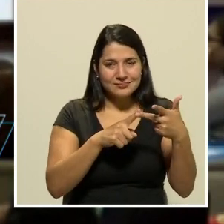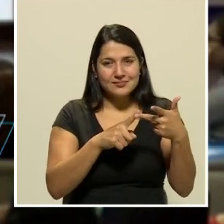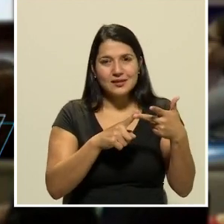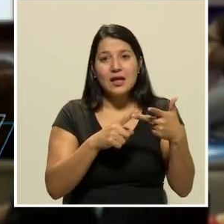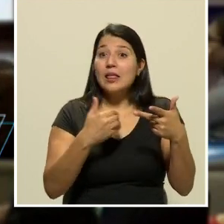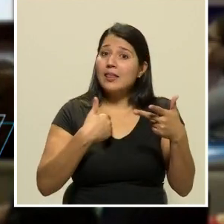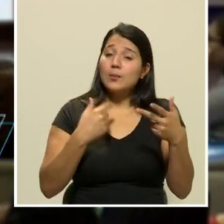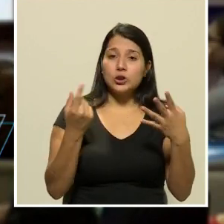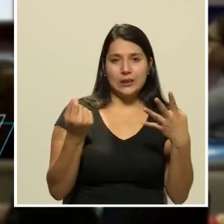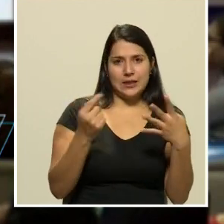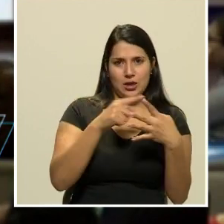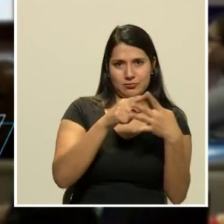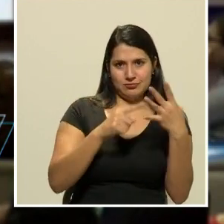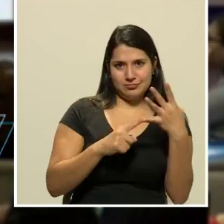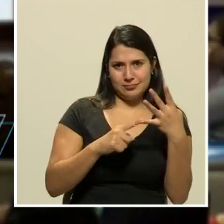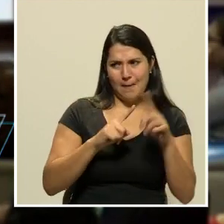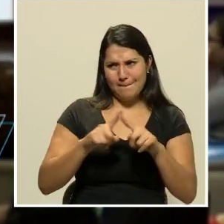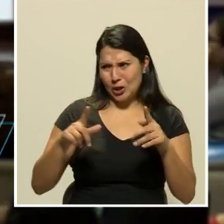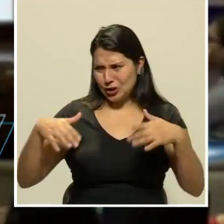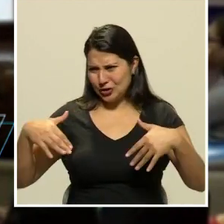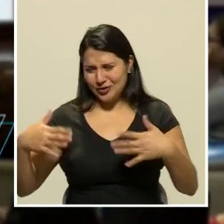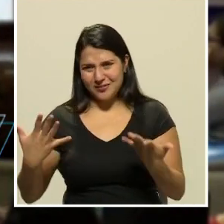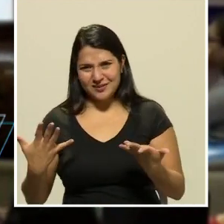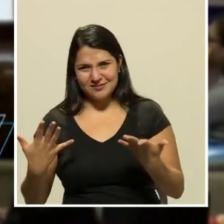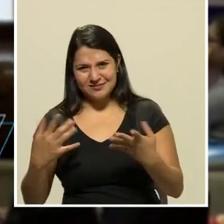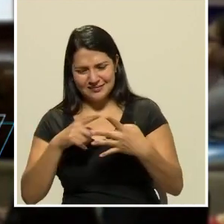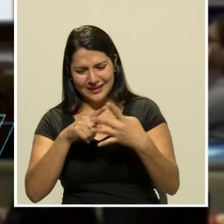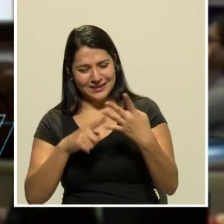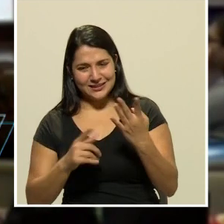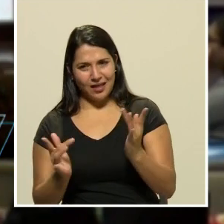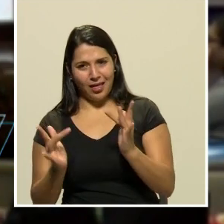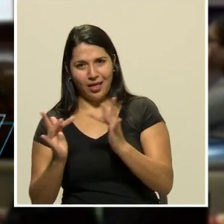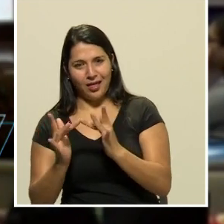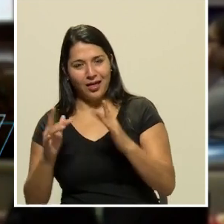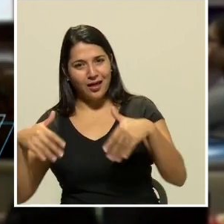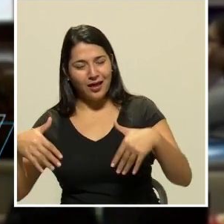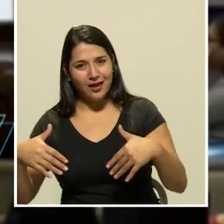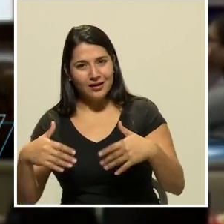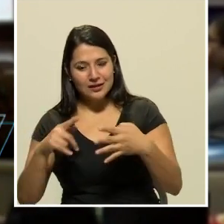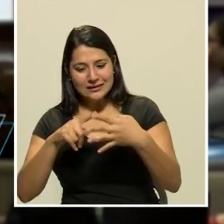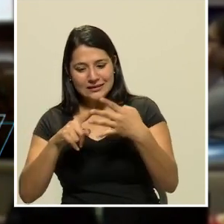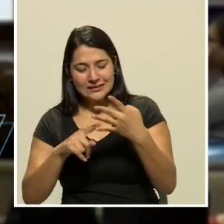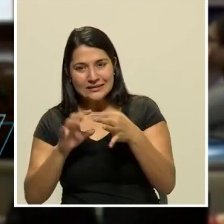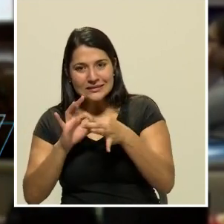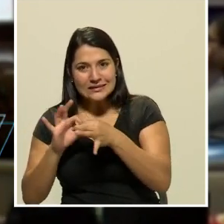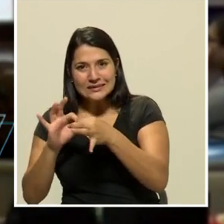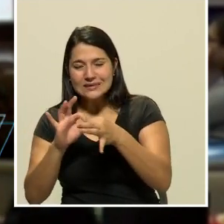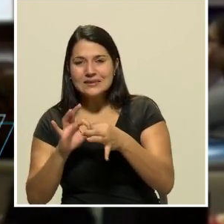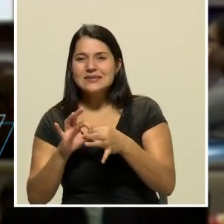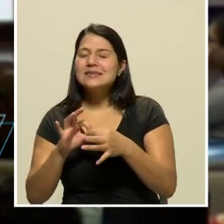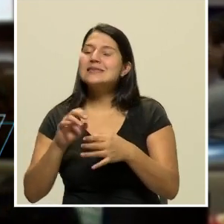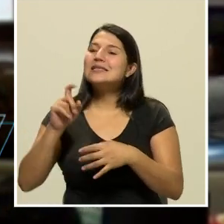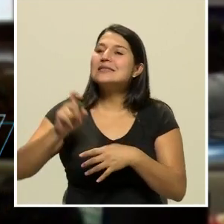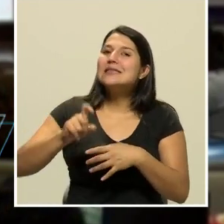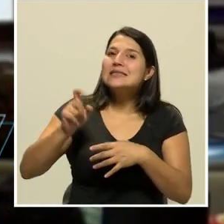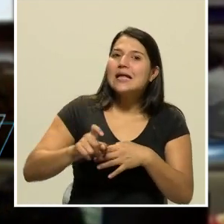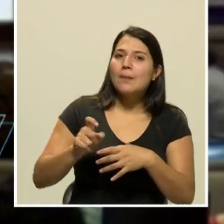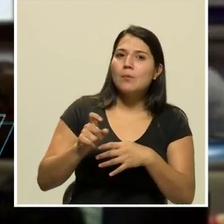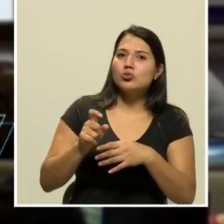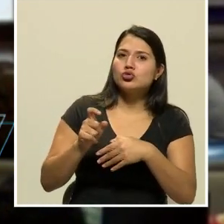tenemos los recursos por aquí y por allá. Entonces, es un tema de una gestión, una